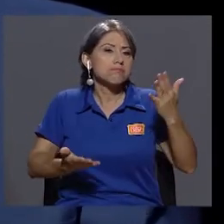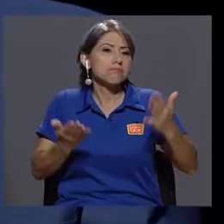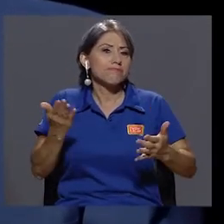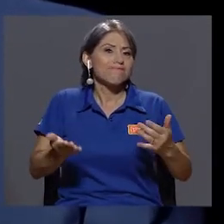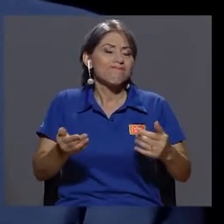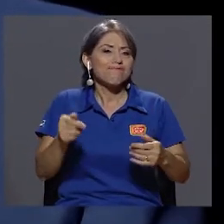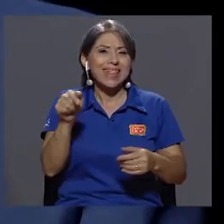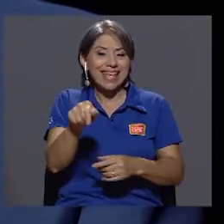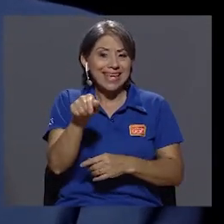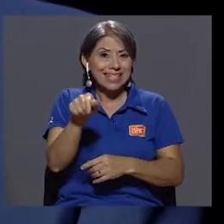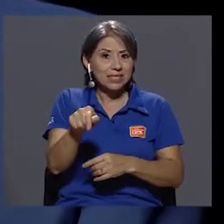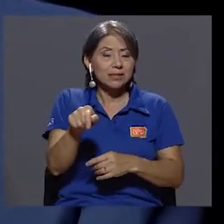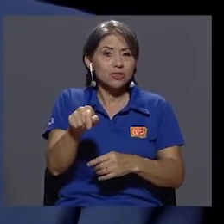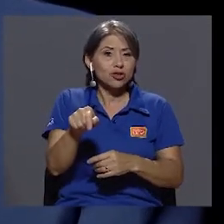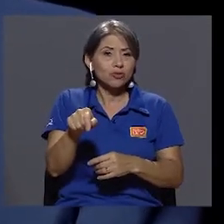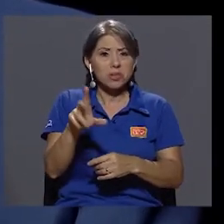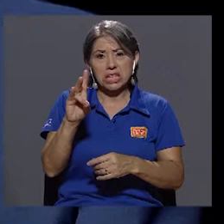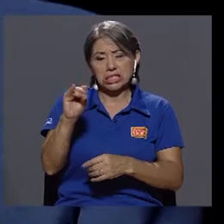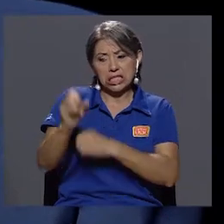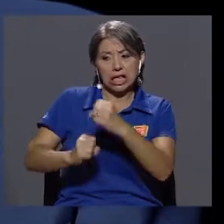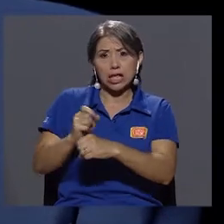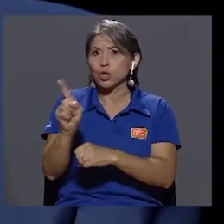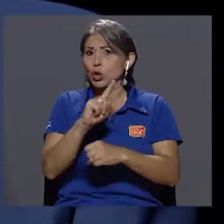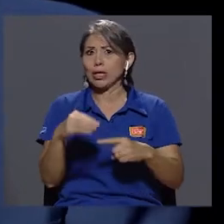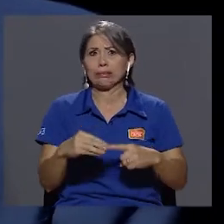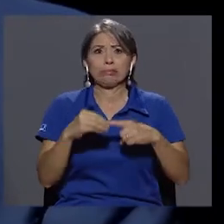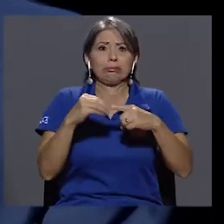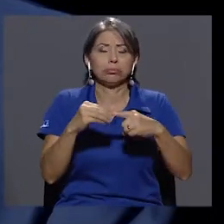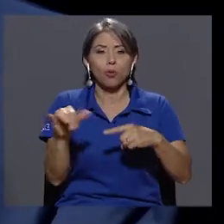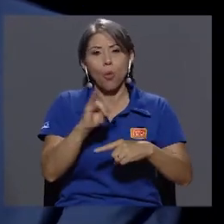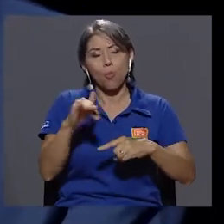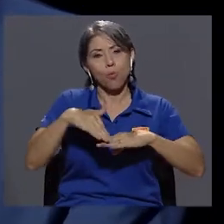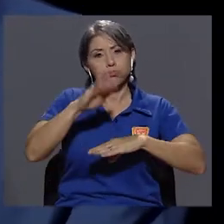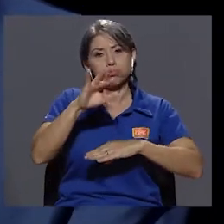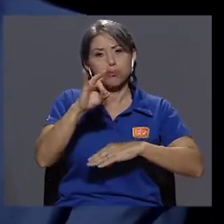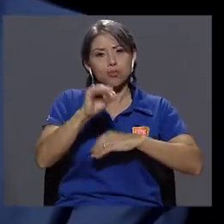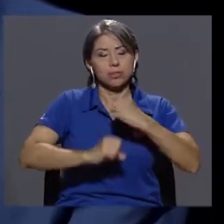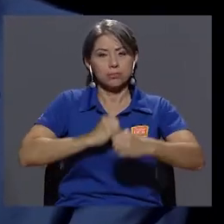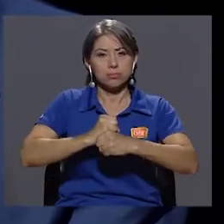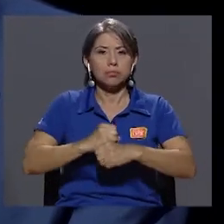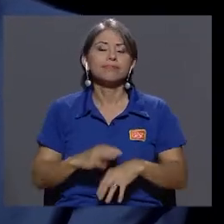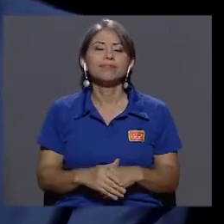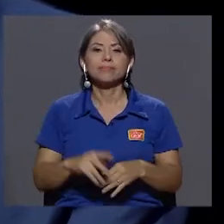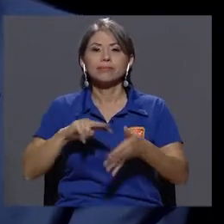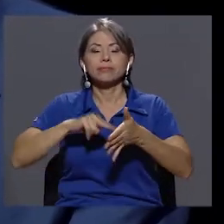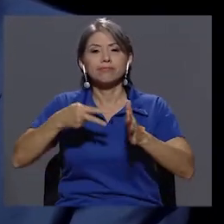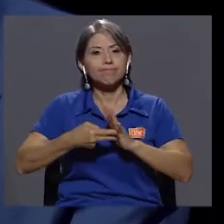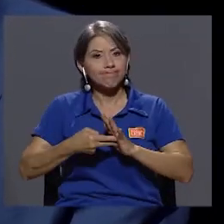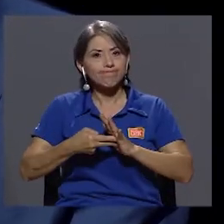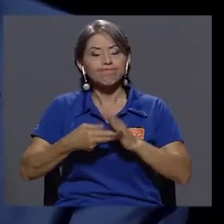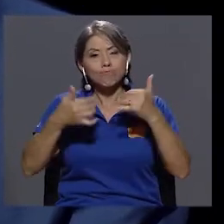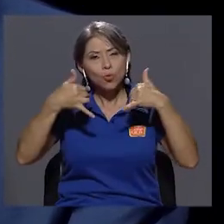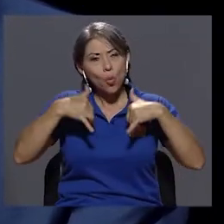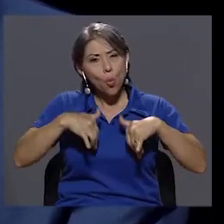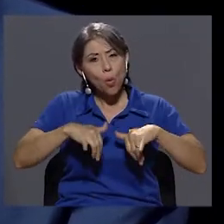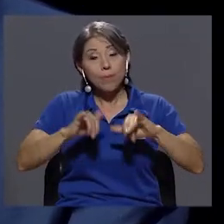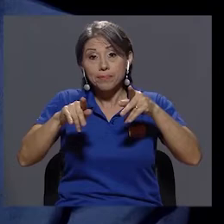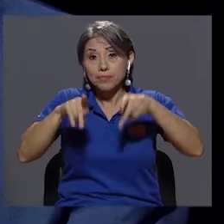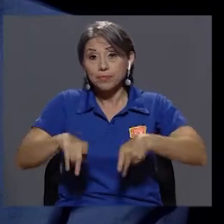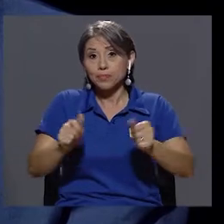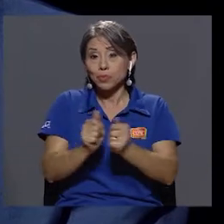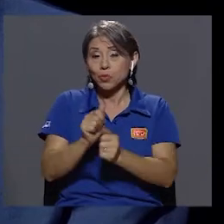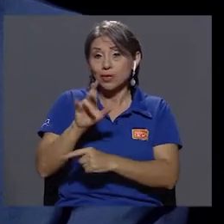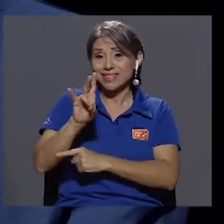éstos no son tan significativos como los de 80 y más y lo que quiero decir es que él todavía el de los